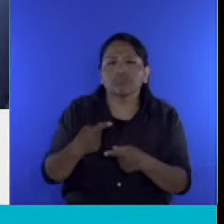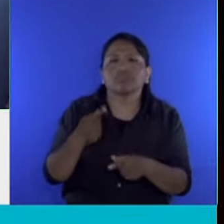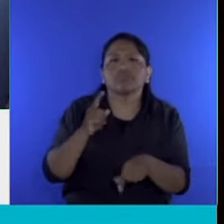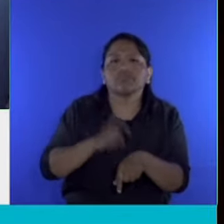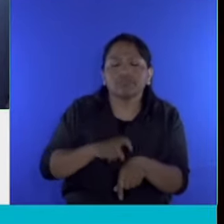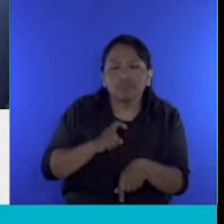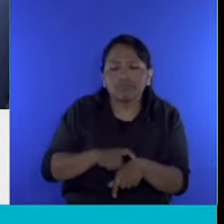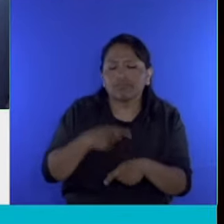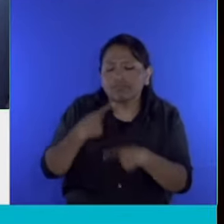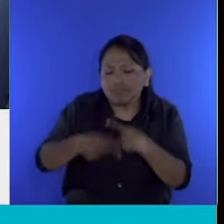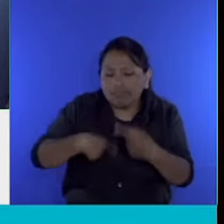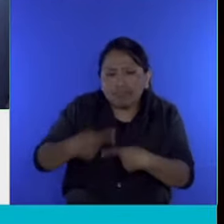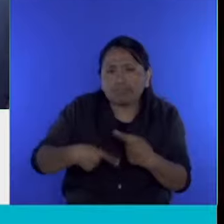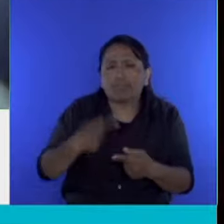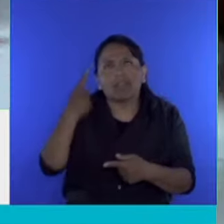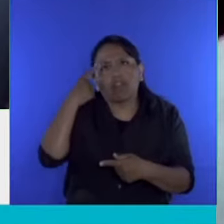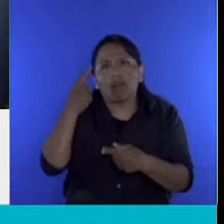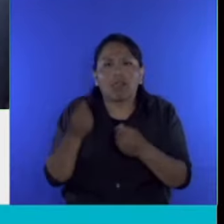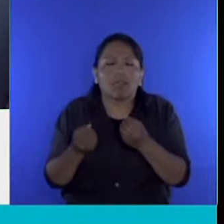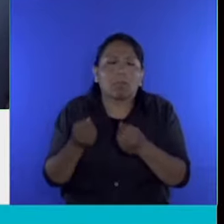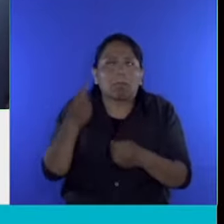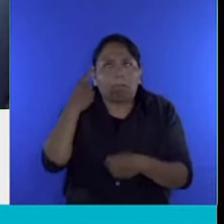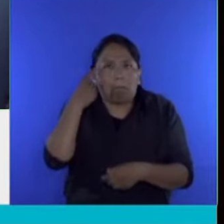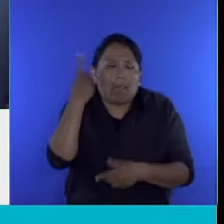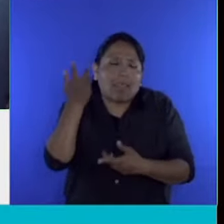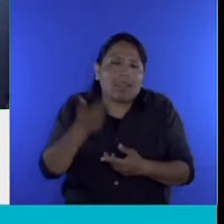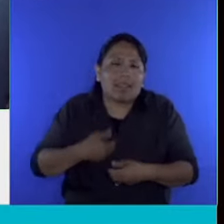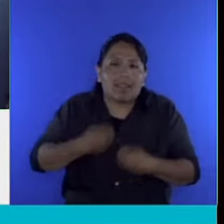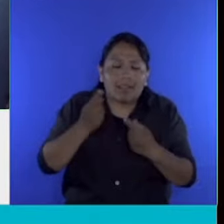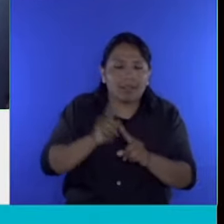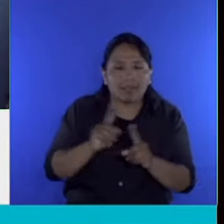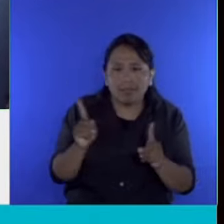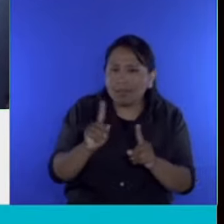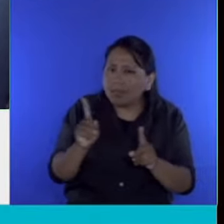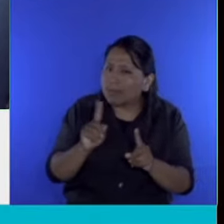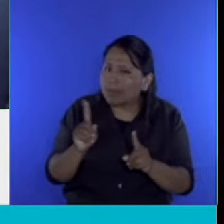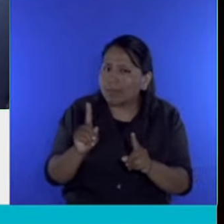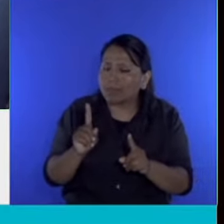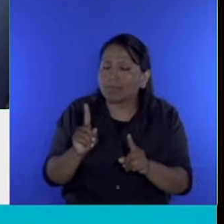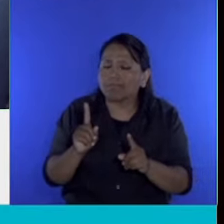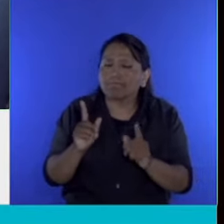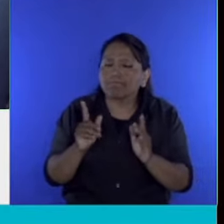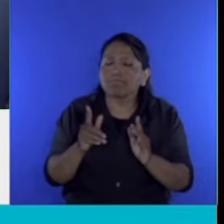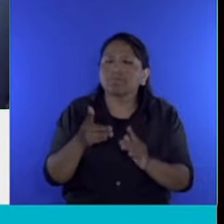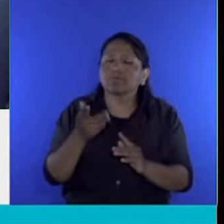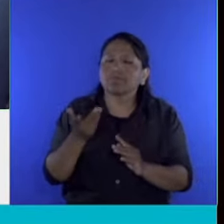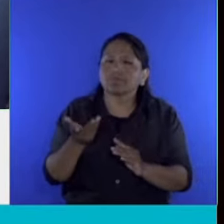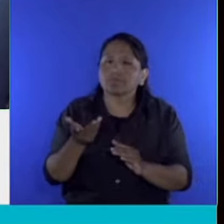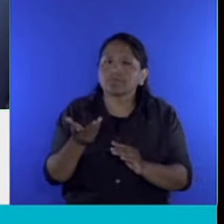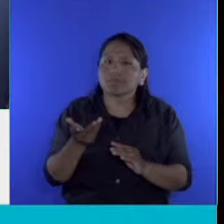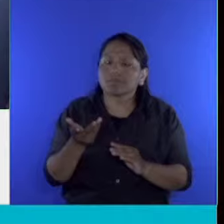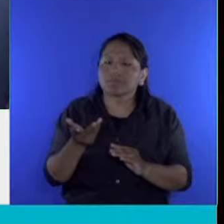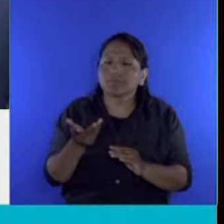tiempo que no inventa nada sino que se rige